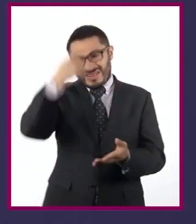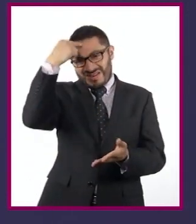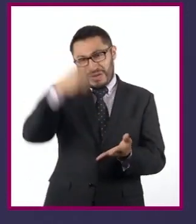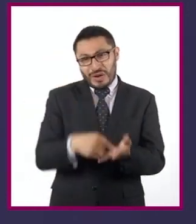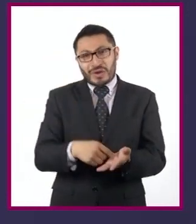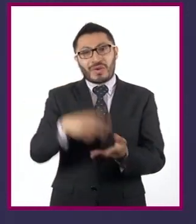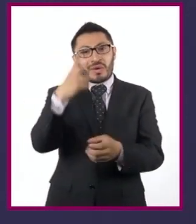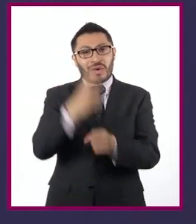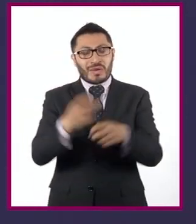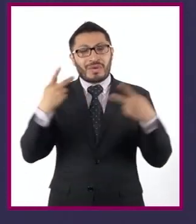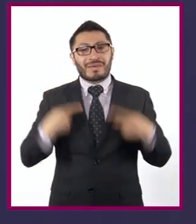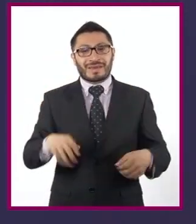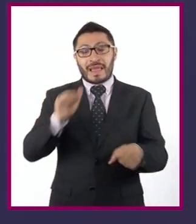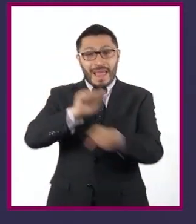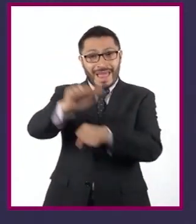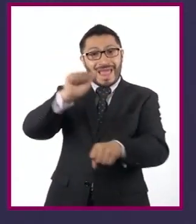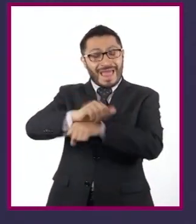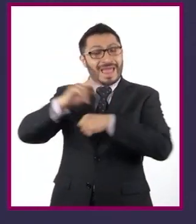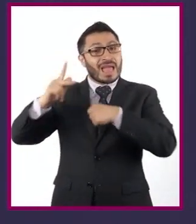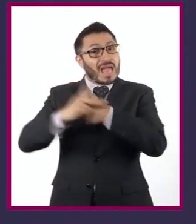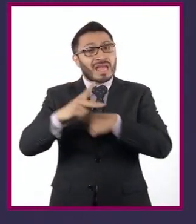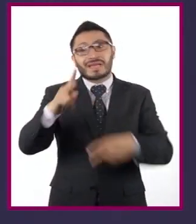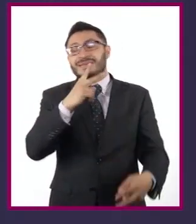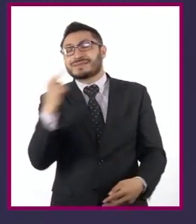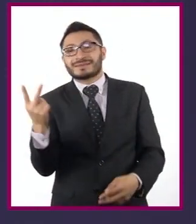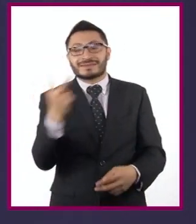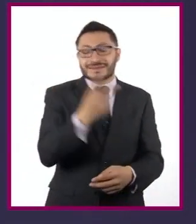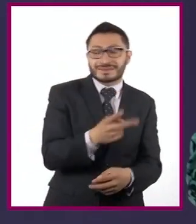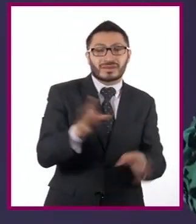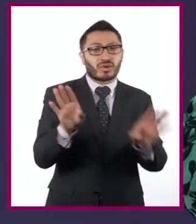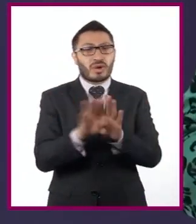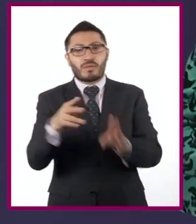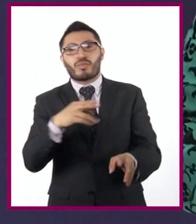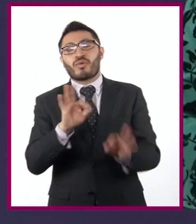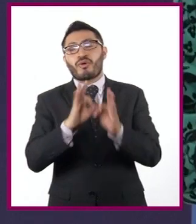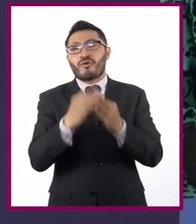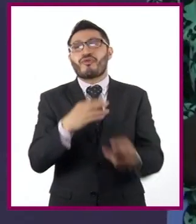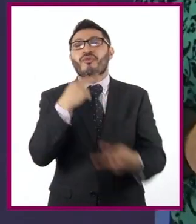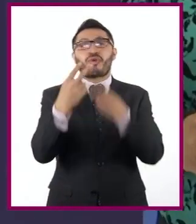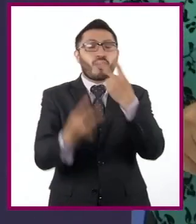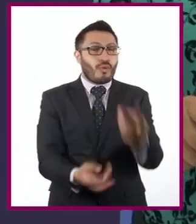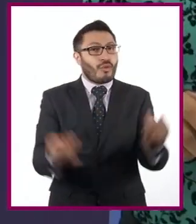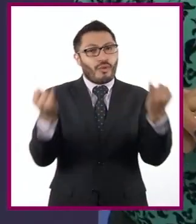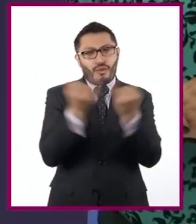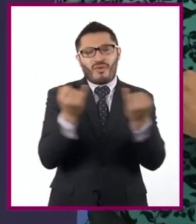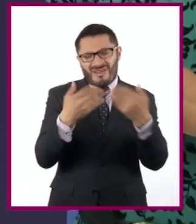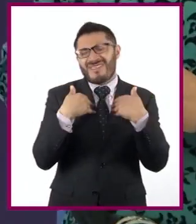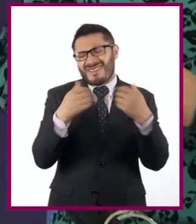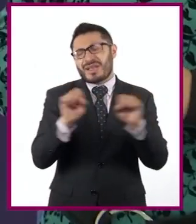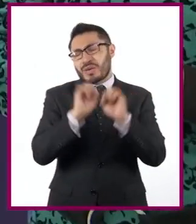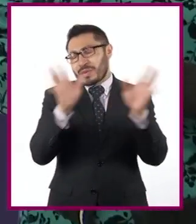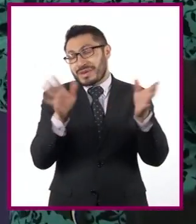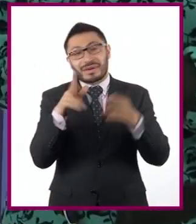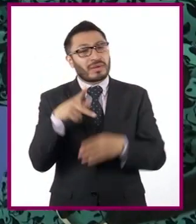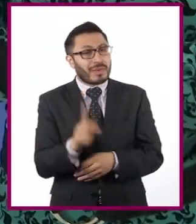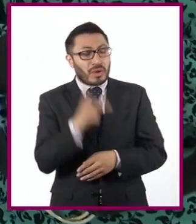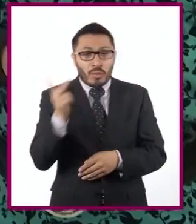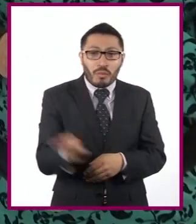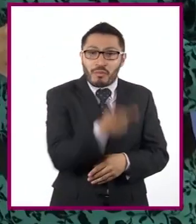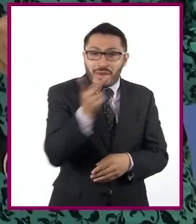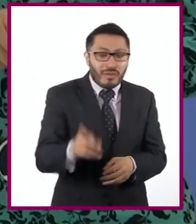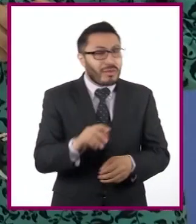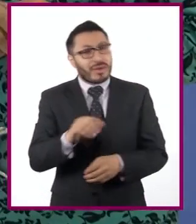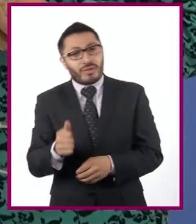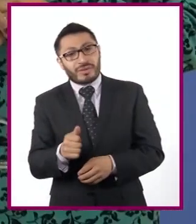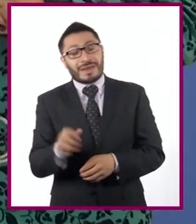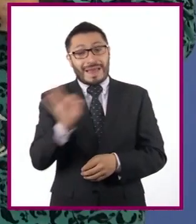entrevistado era argentino y que los tonos de ambos y su pronunciación es muy comprensible. Otra pregunta que me surge es si hay